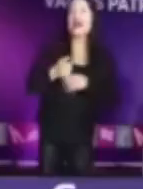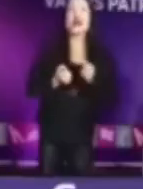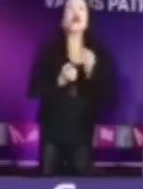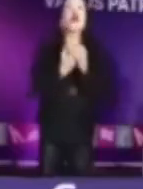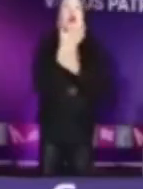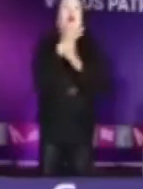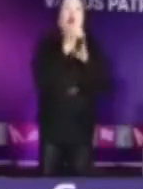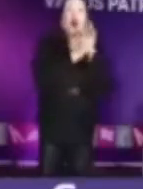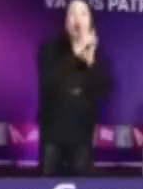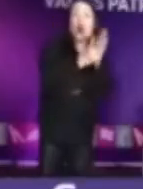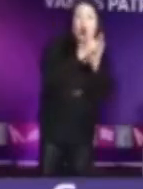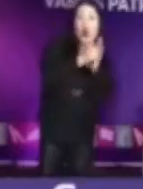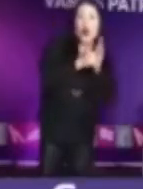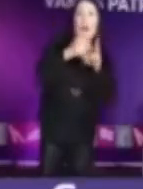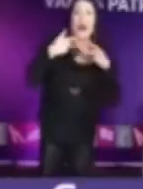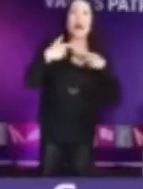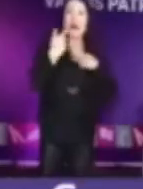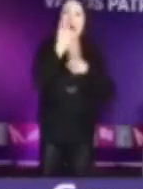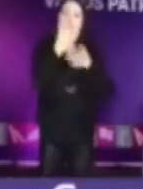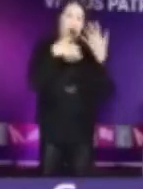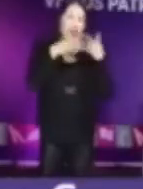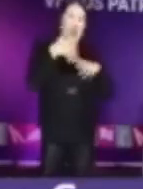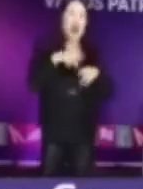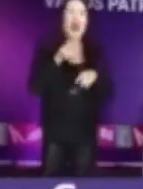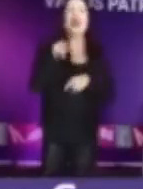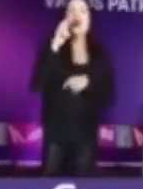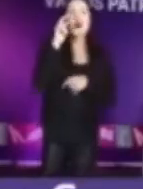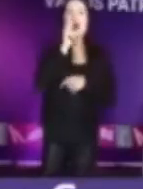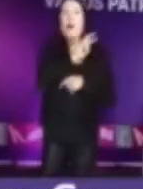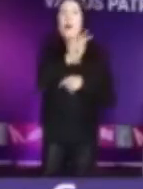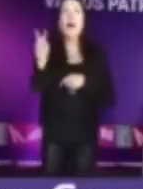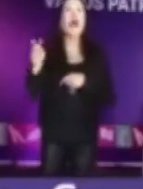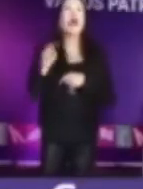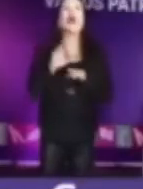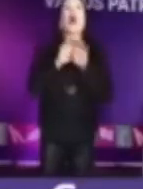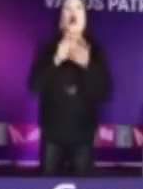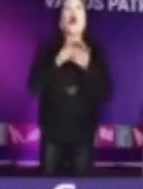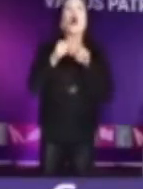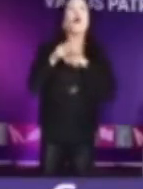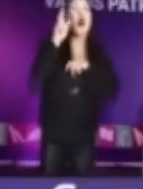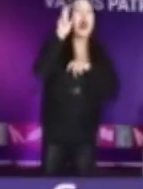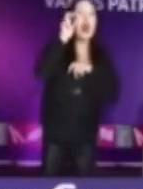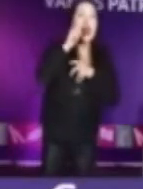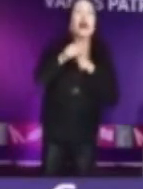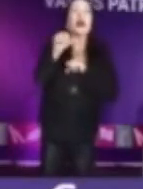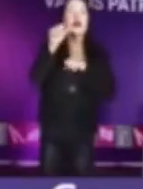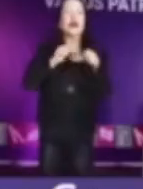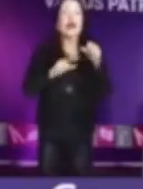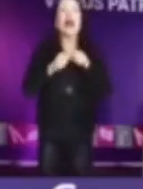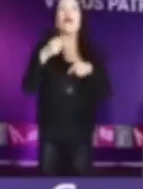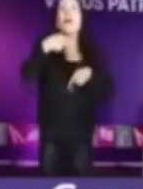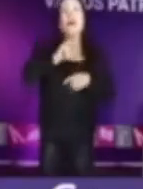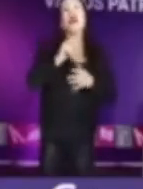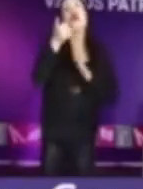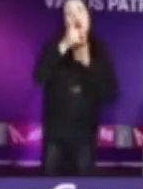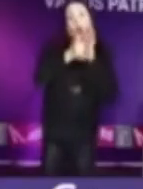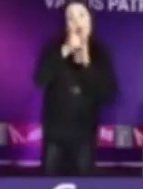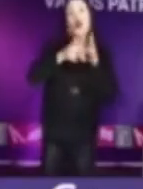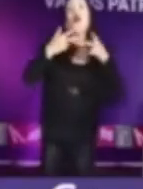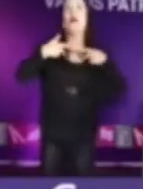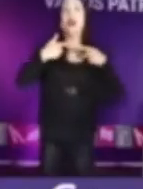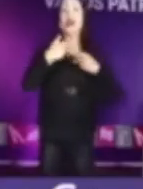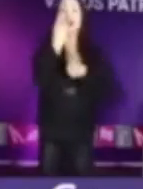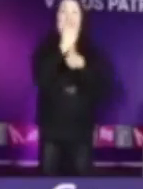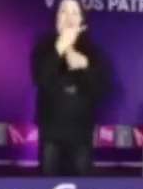youtuberos como una terrible amenaza. ¿Pero qué creen? Los youtubers llegaron para quedarse, con todas y